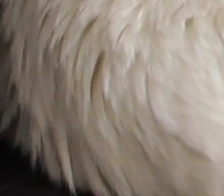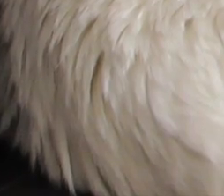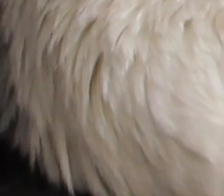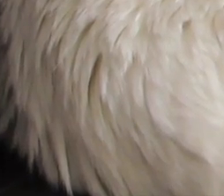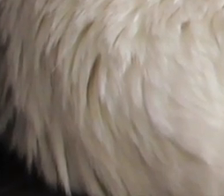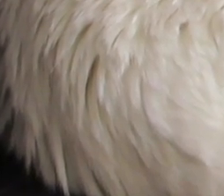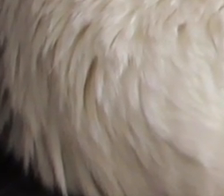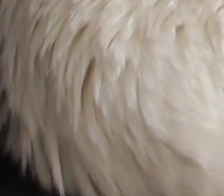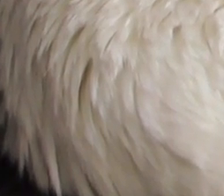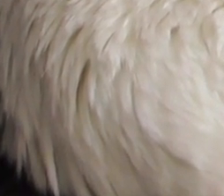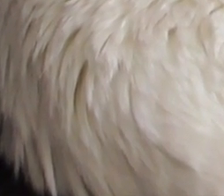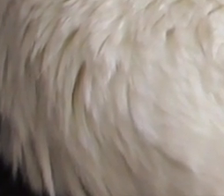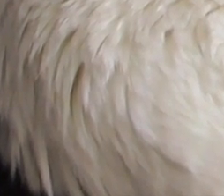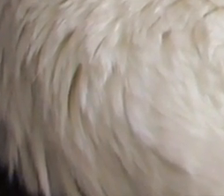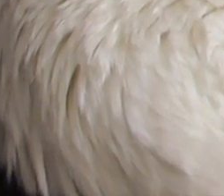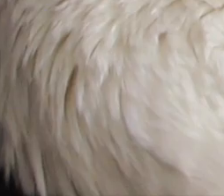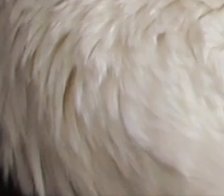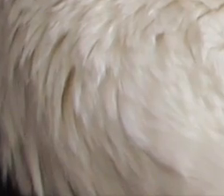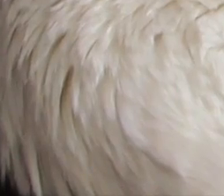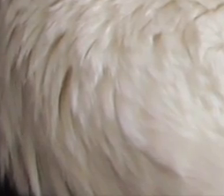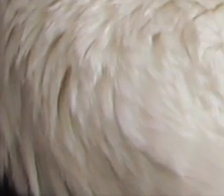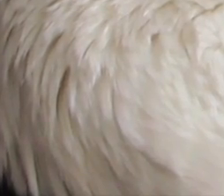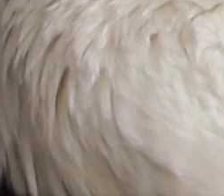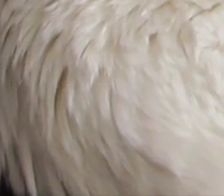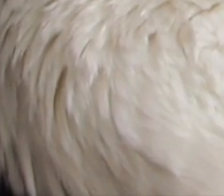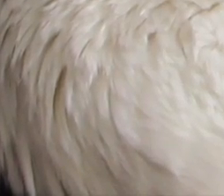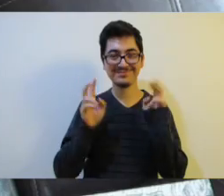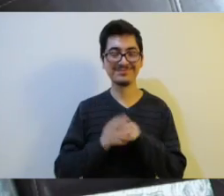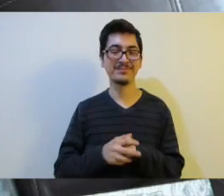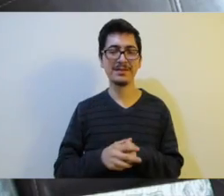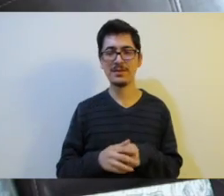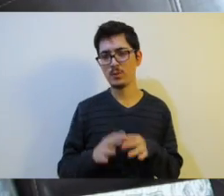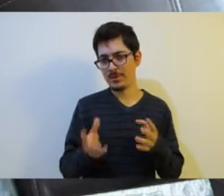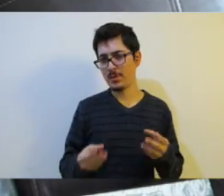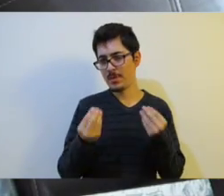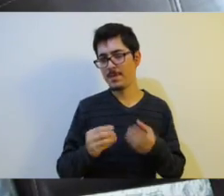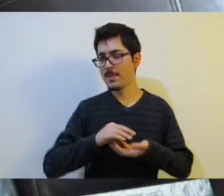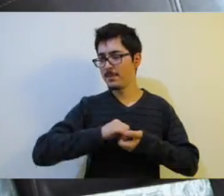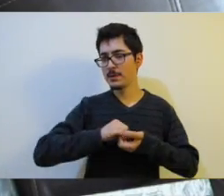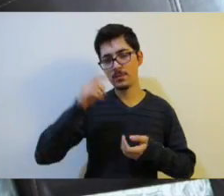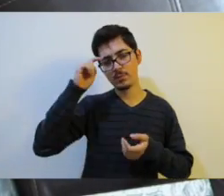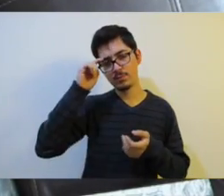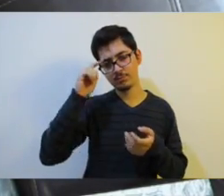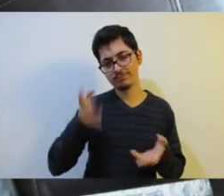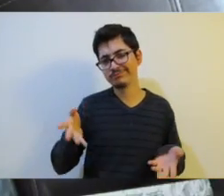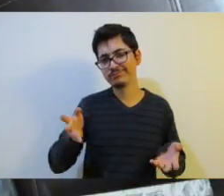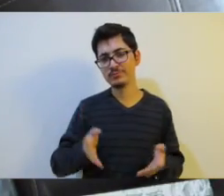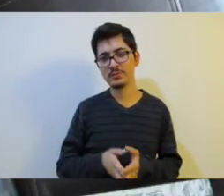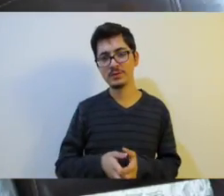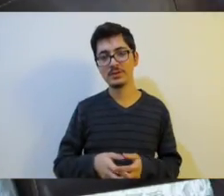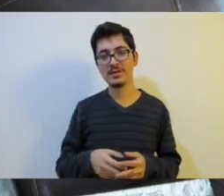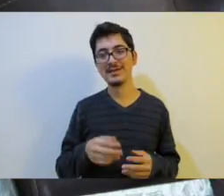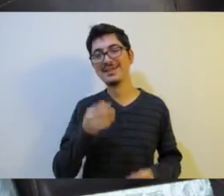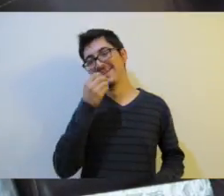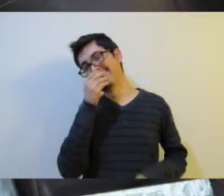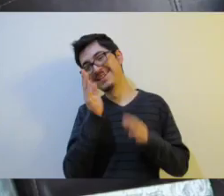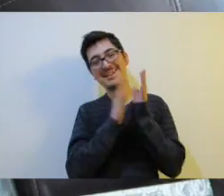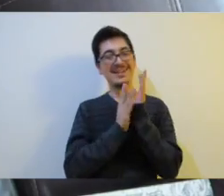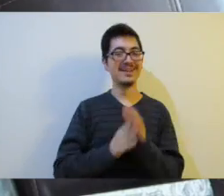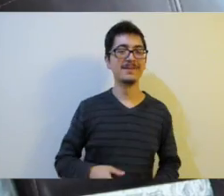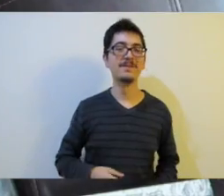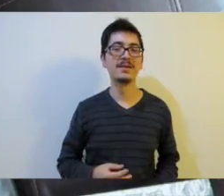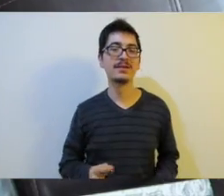estoy aquí acompañado de una amiguita muy especial. Bueno, me gustaría pedirles disculpas por haber...